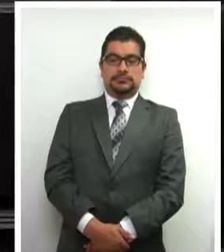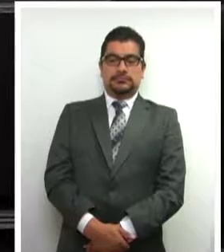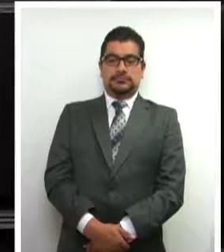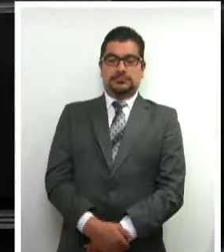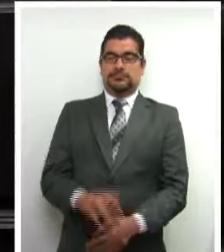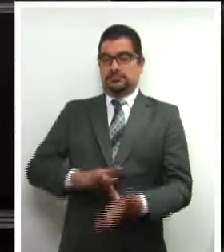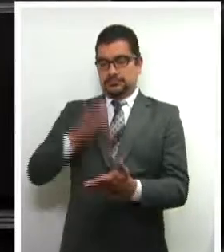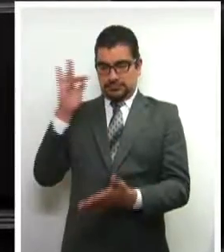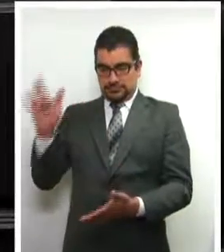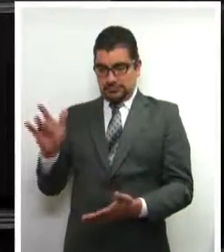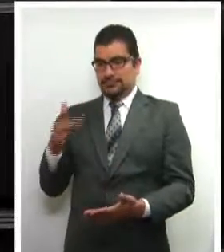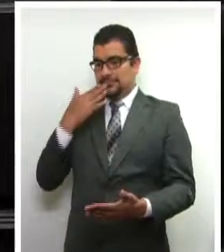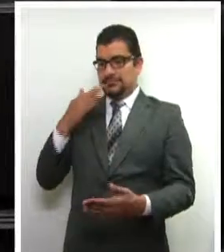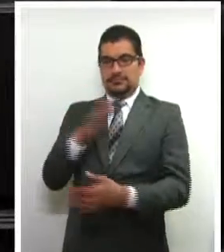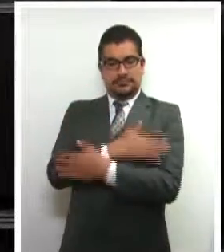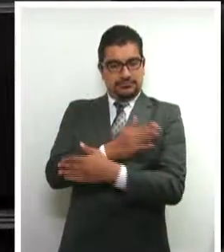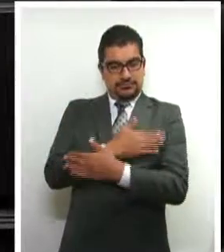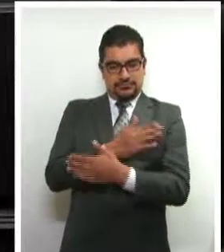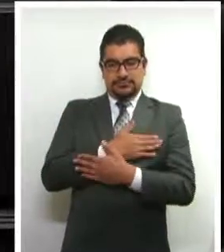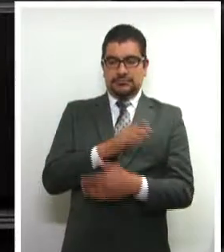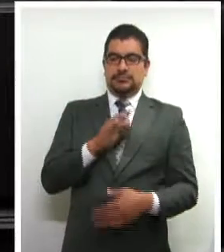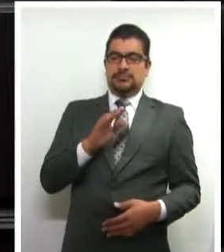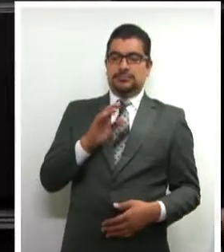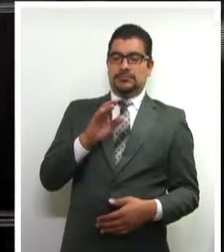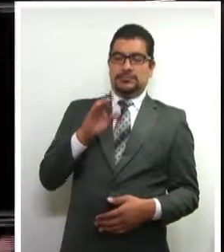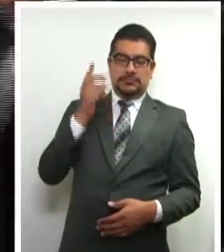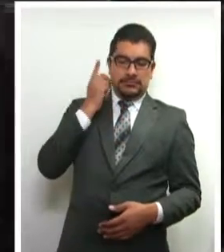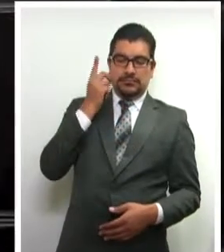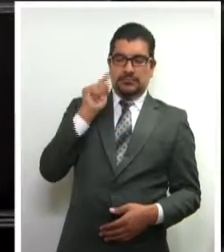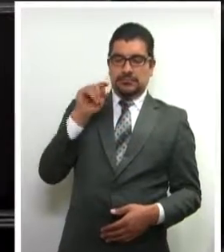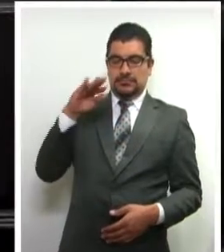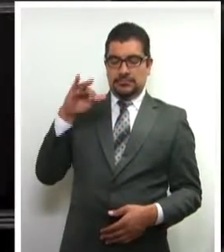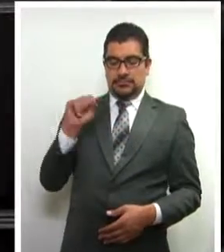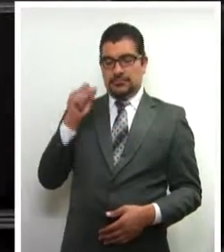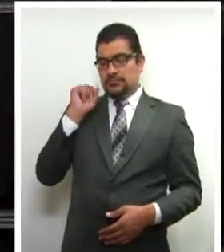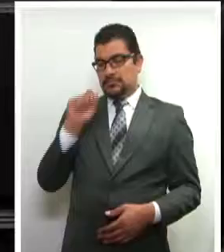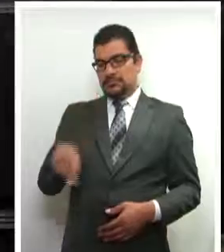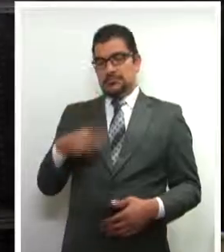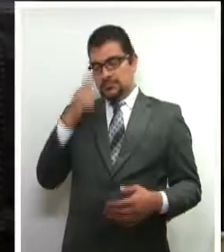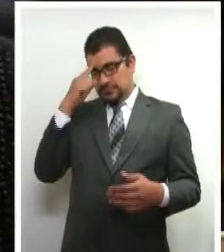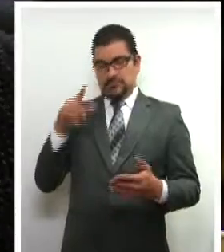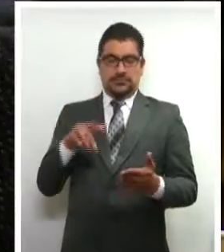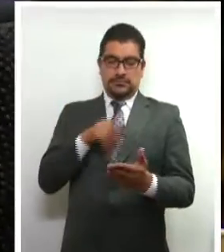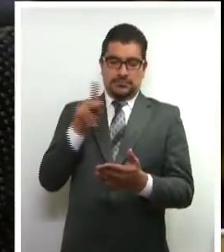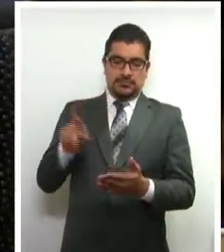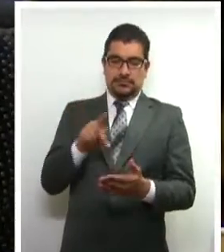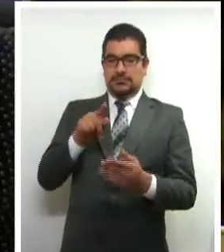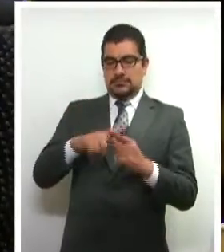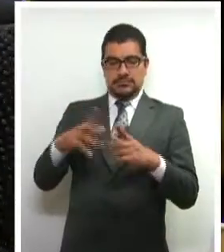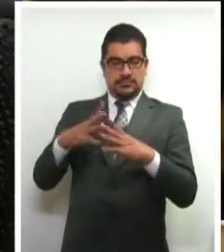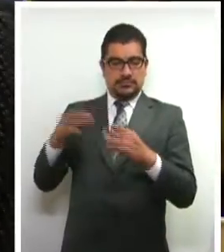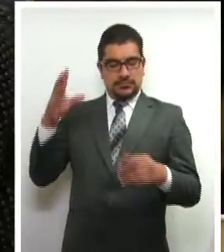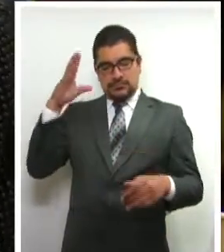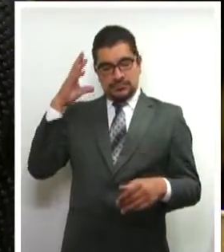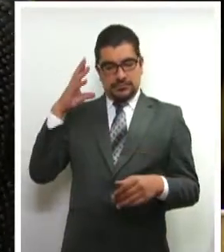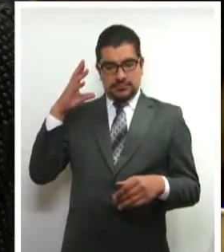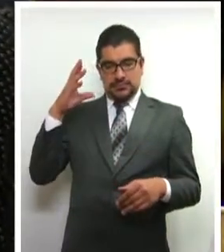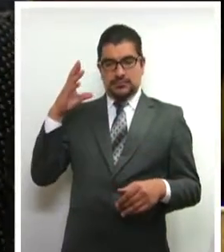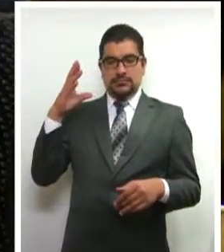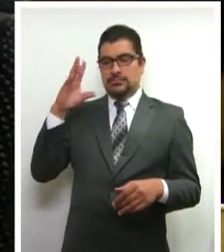Gracias, diputado. Para felicitar a la diputada Tobián por su excelente iniciativa en pueblos afromexicanos y